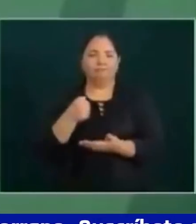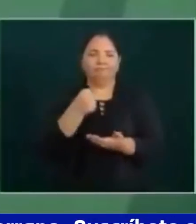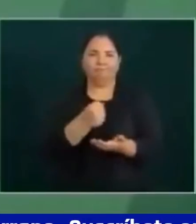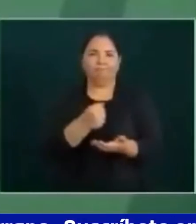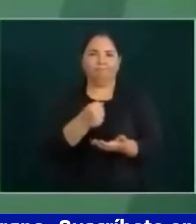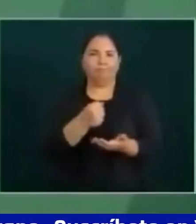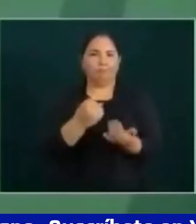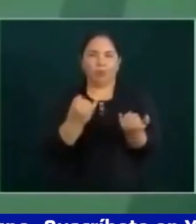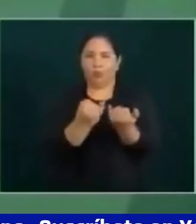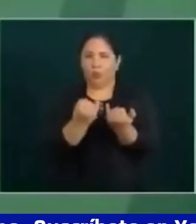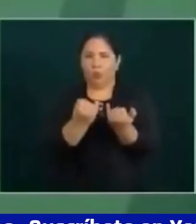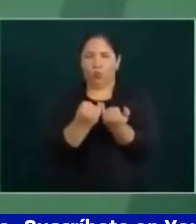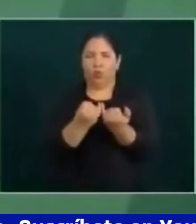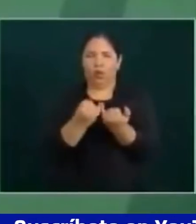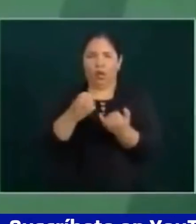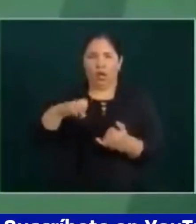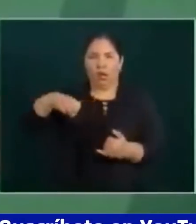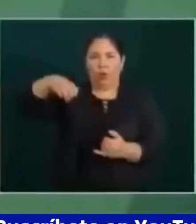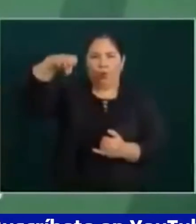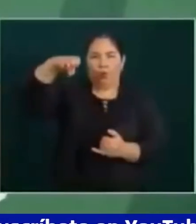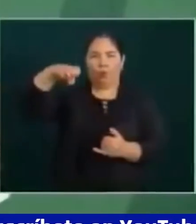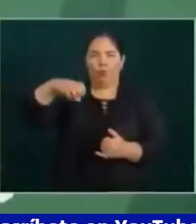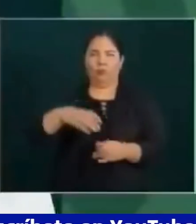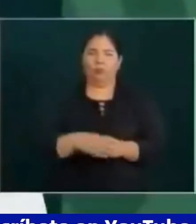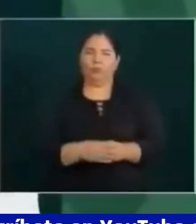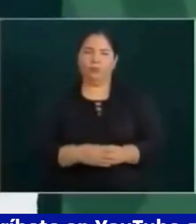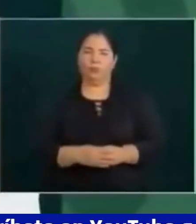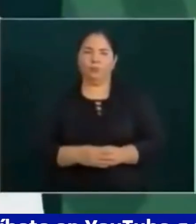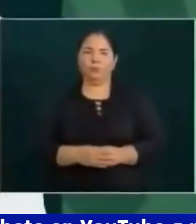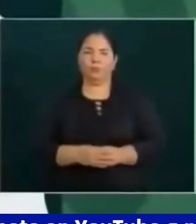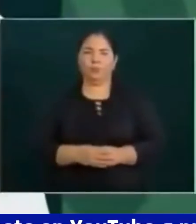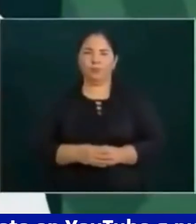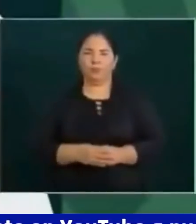como los adultos mayores.